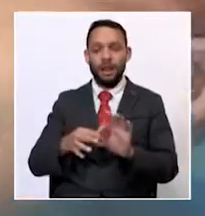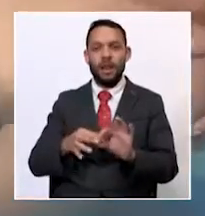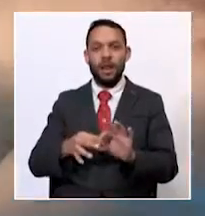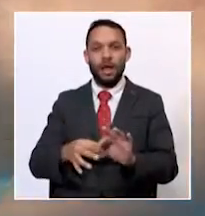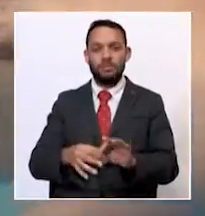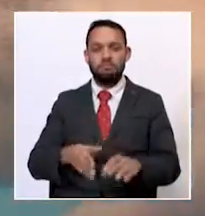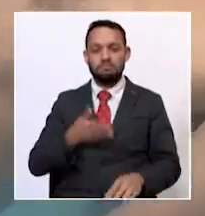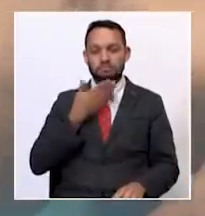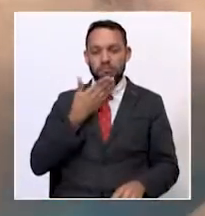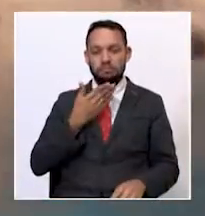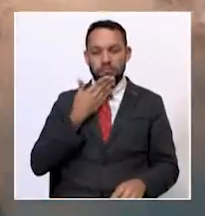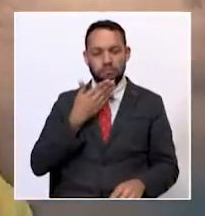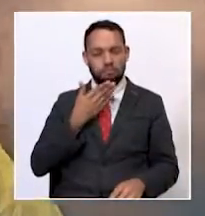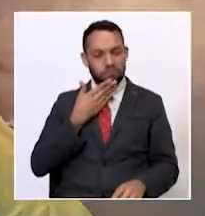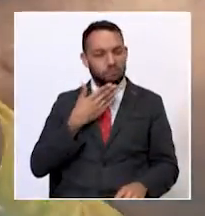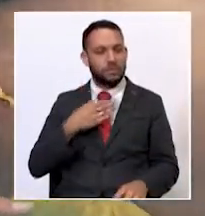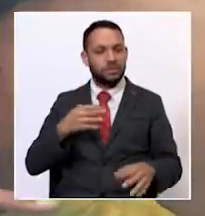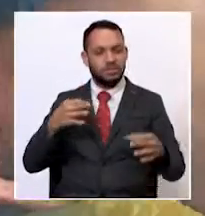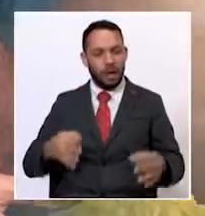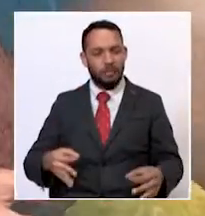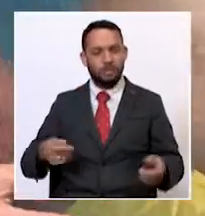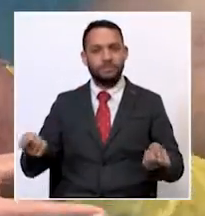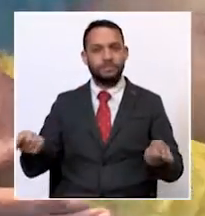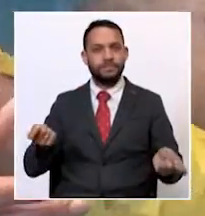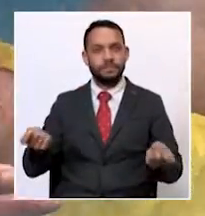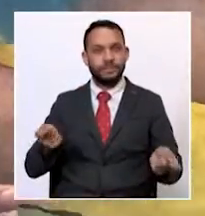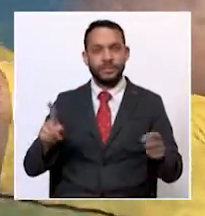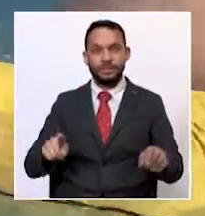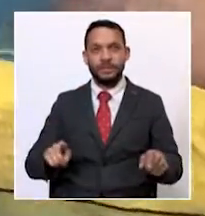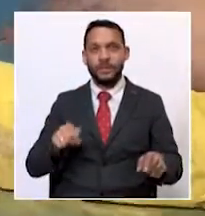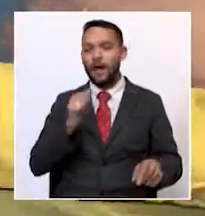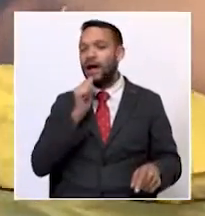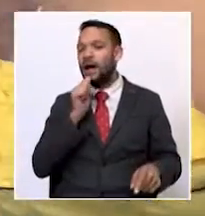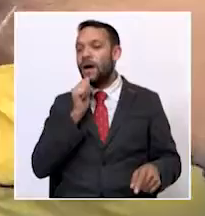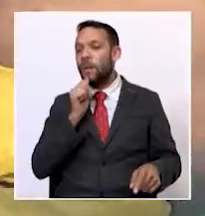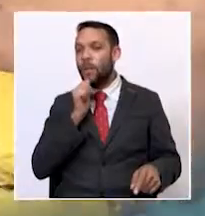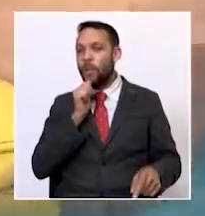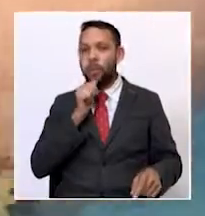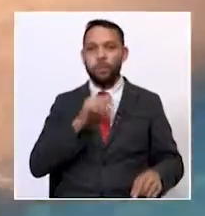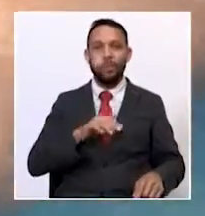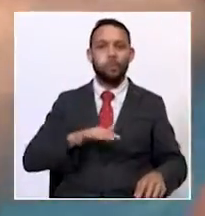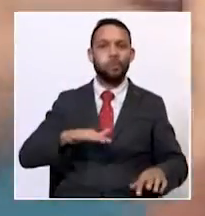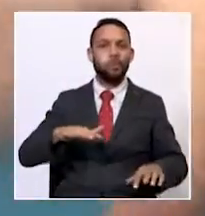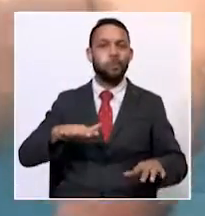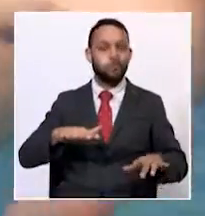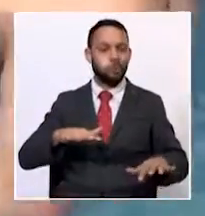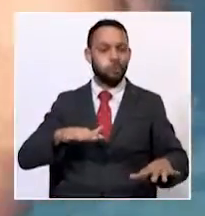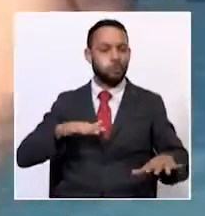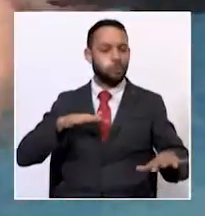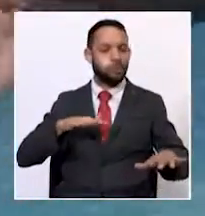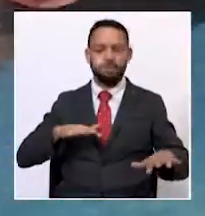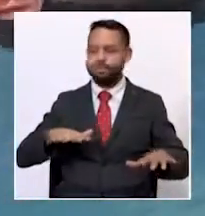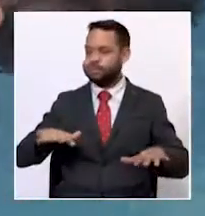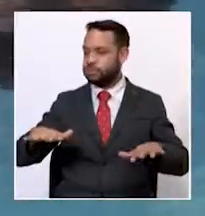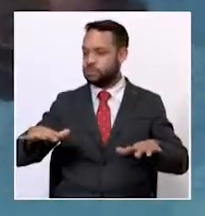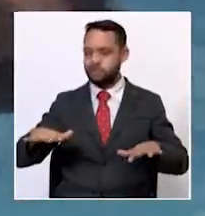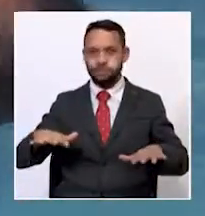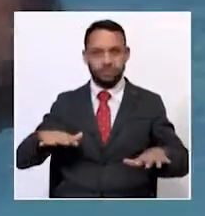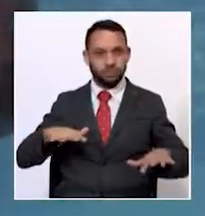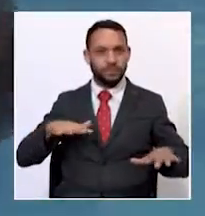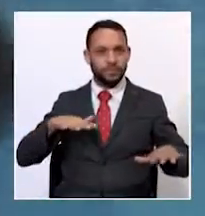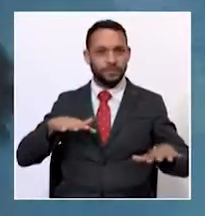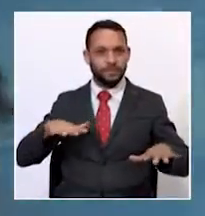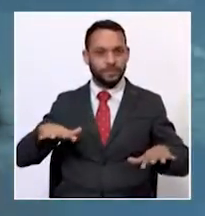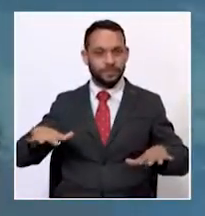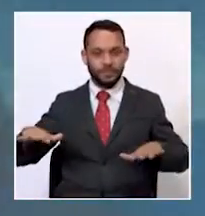cómodos. Los movimientos abajo del agua, según estudios que se han realizado de hidrología,